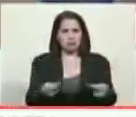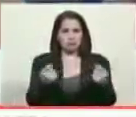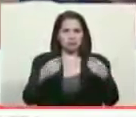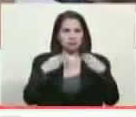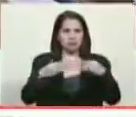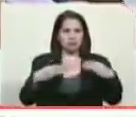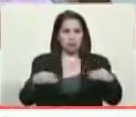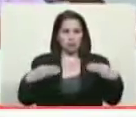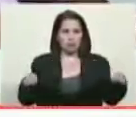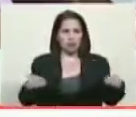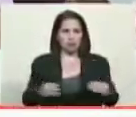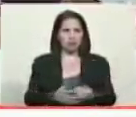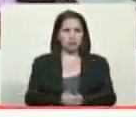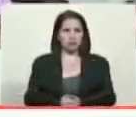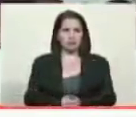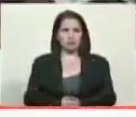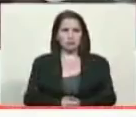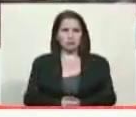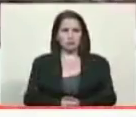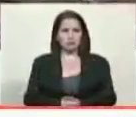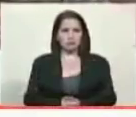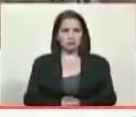democráticas, universales y secretas.